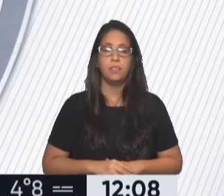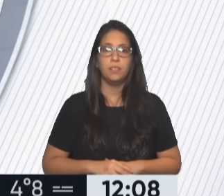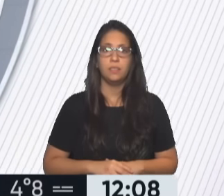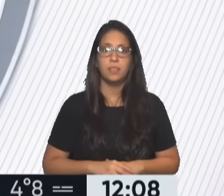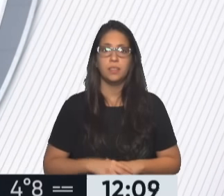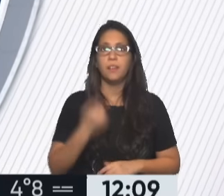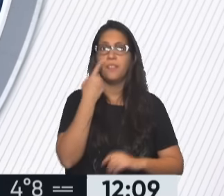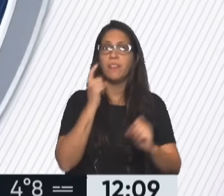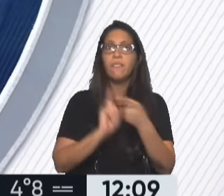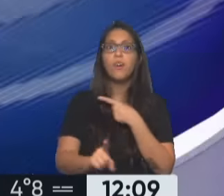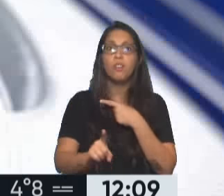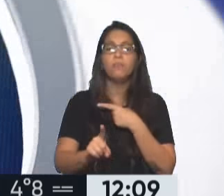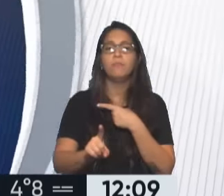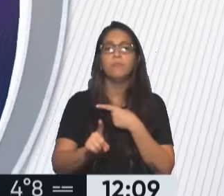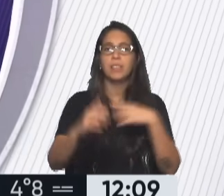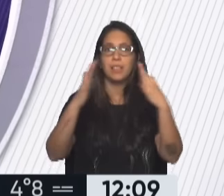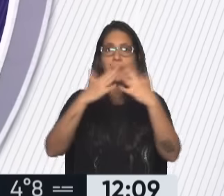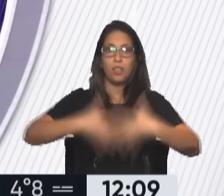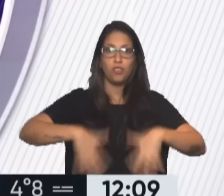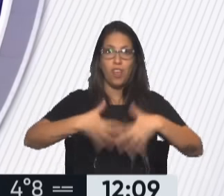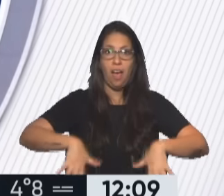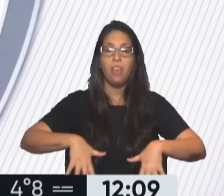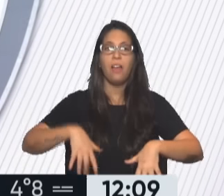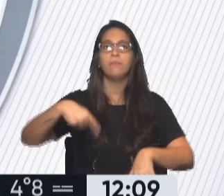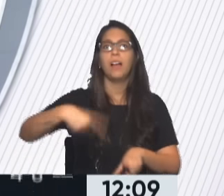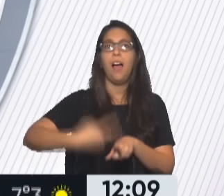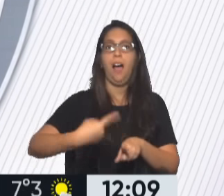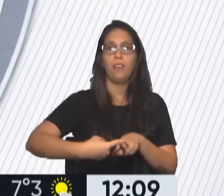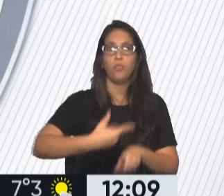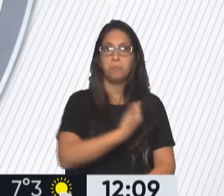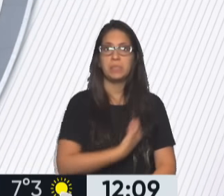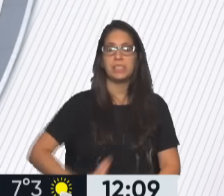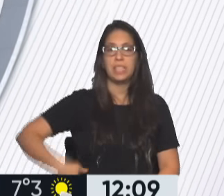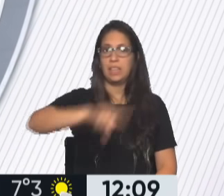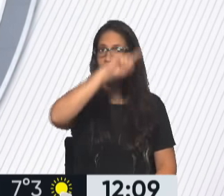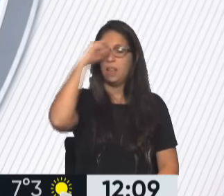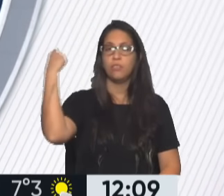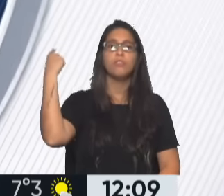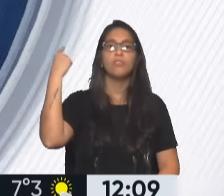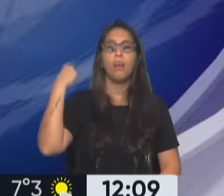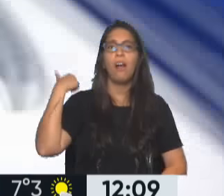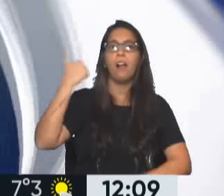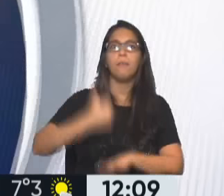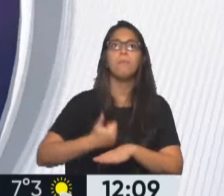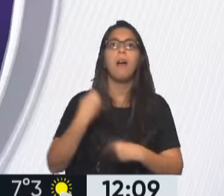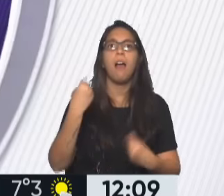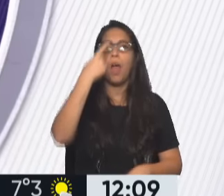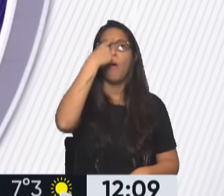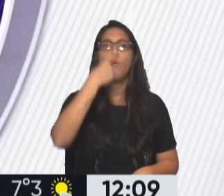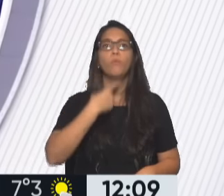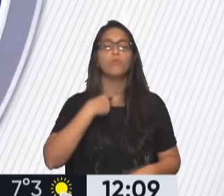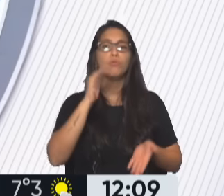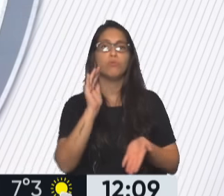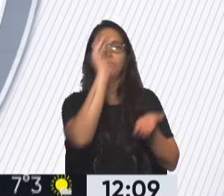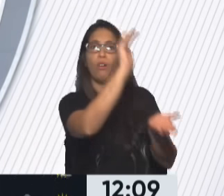Estamos en vivo desde Casa de Gobierno, acto del presidente de la Nación que encabeza para el descubrimiento de un